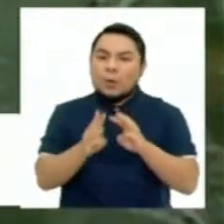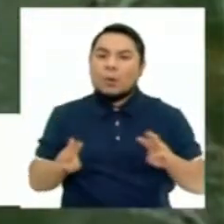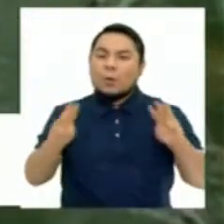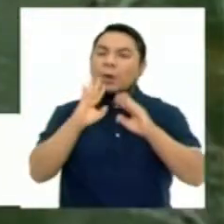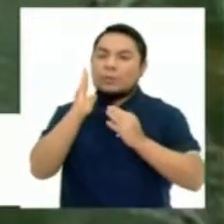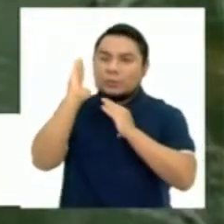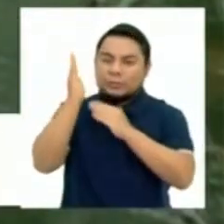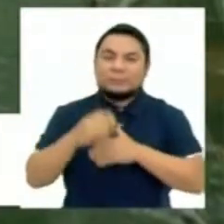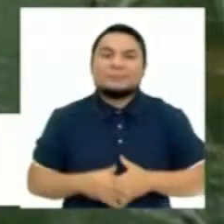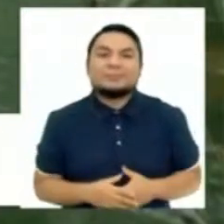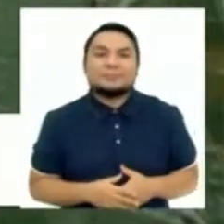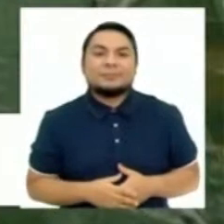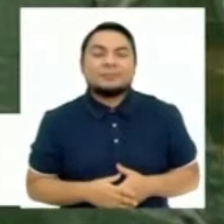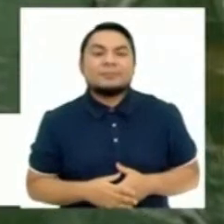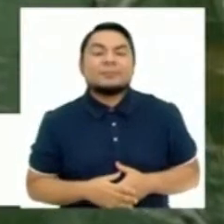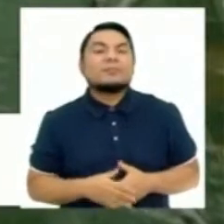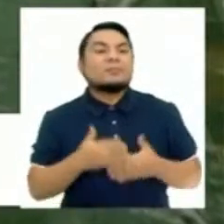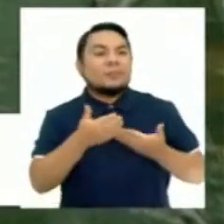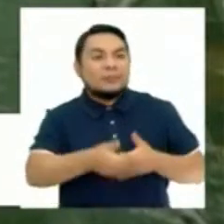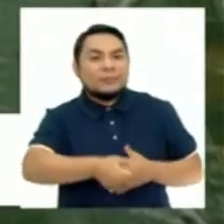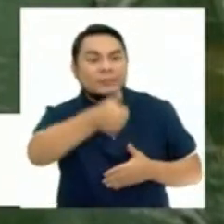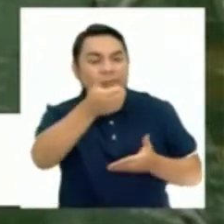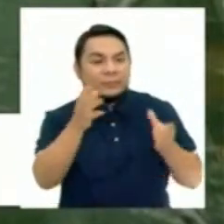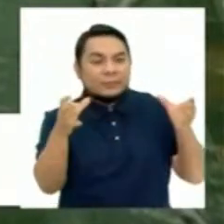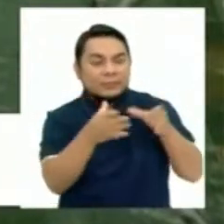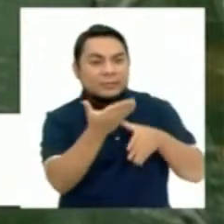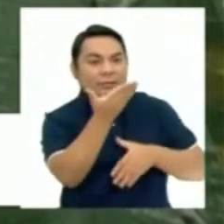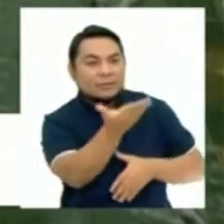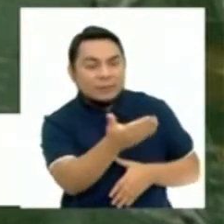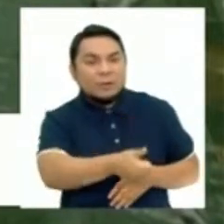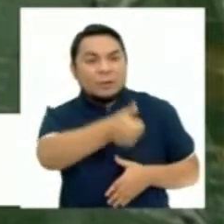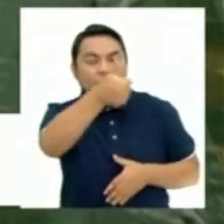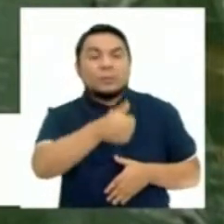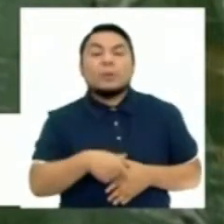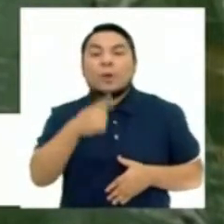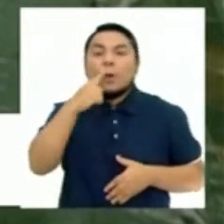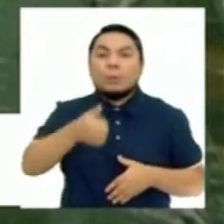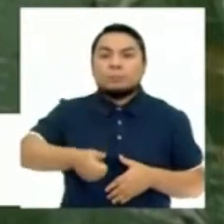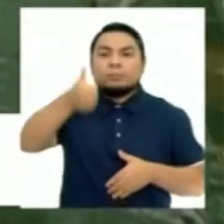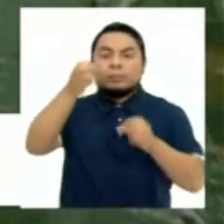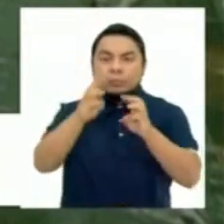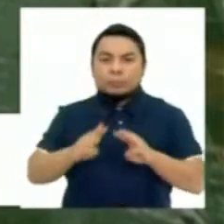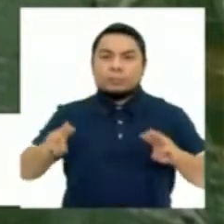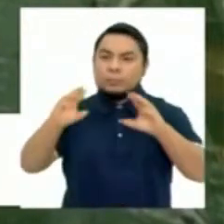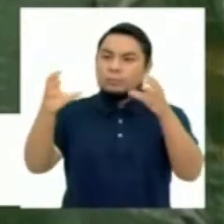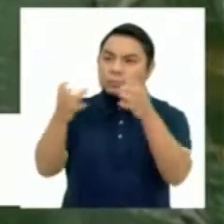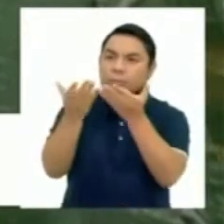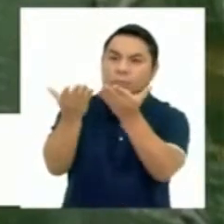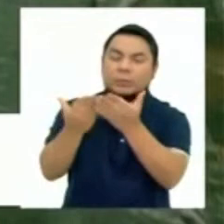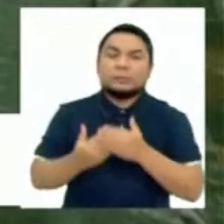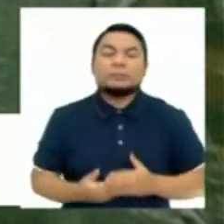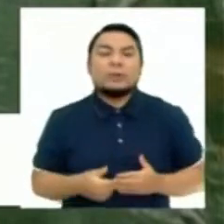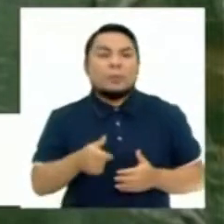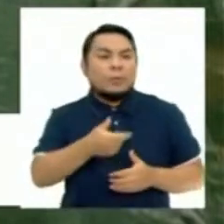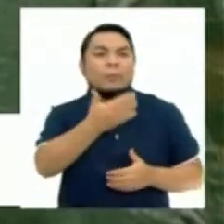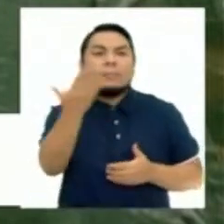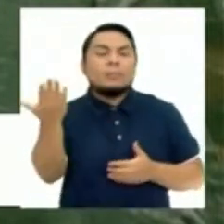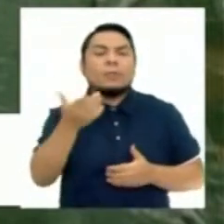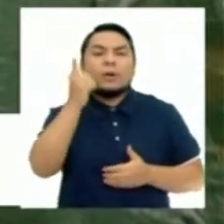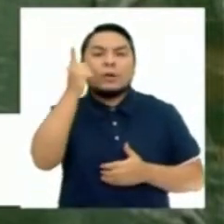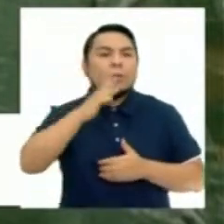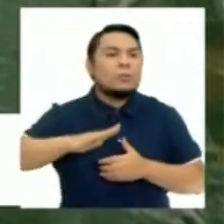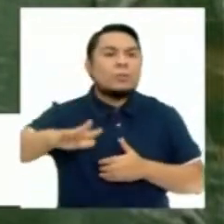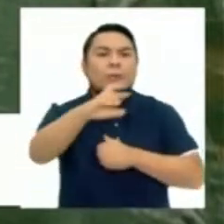Señor presidente de la Asamblea General, señor secretario general, excelencias, señoras y